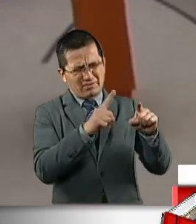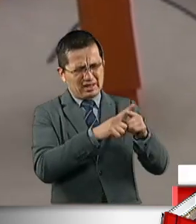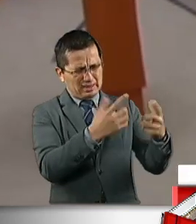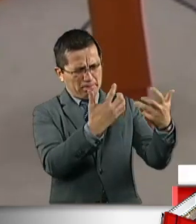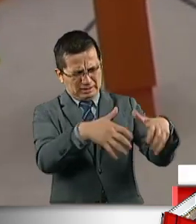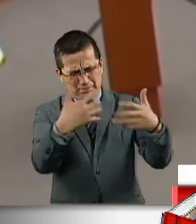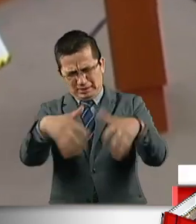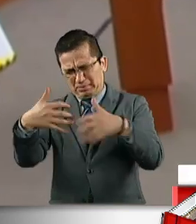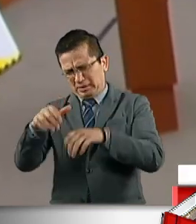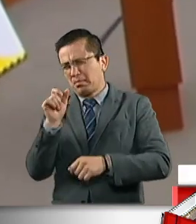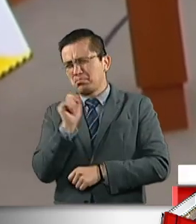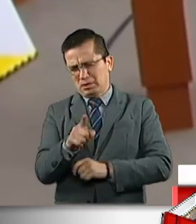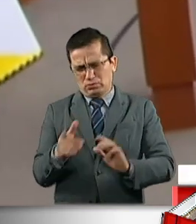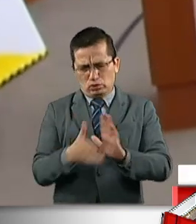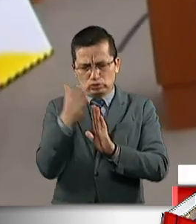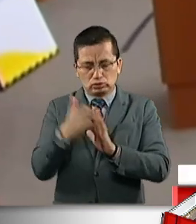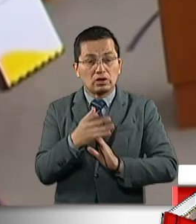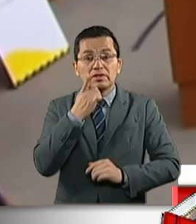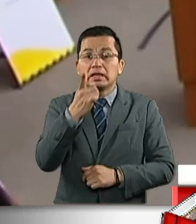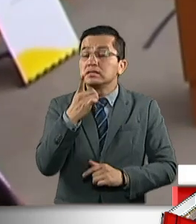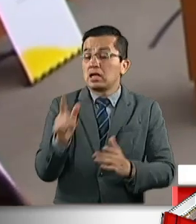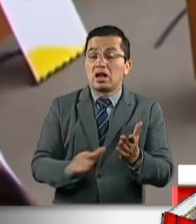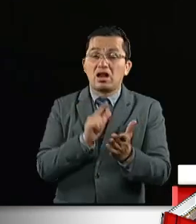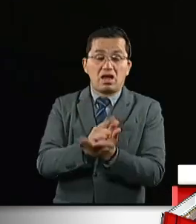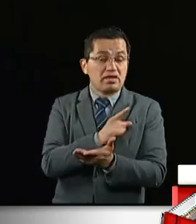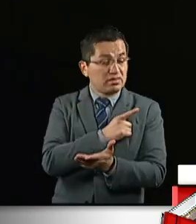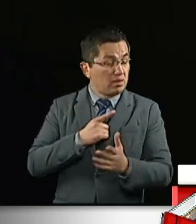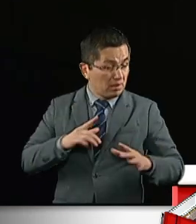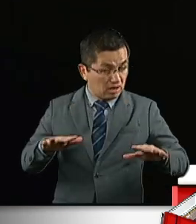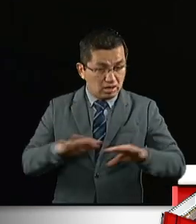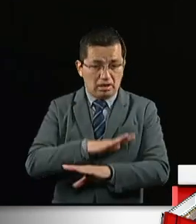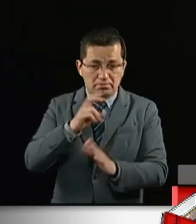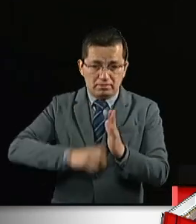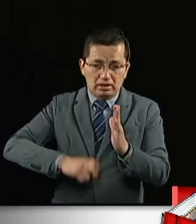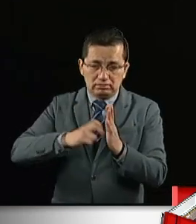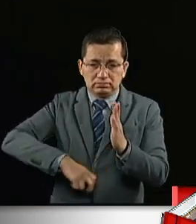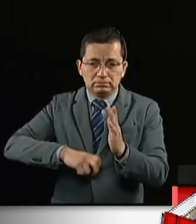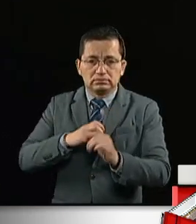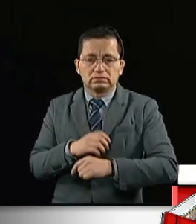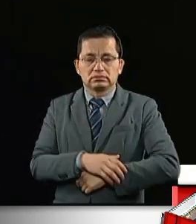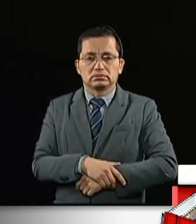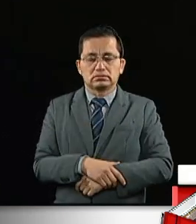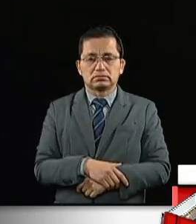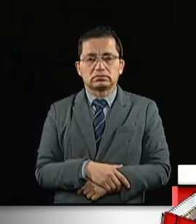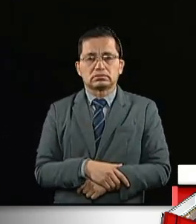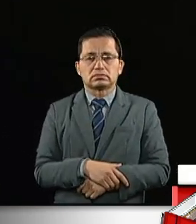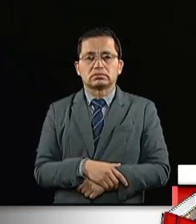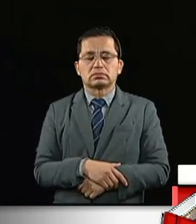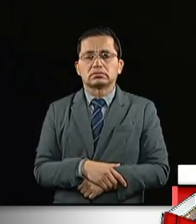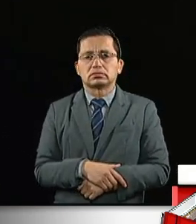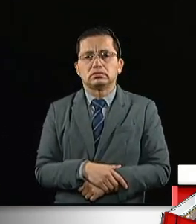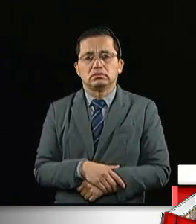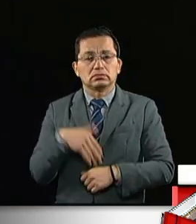importancia de que se impulsen cambios al marco jurídico. Debemos en el próximo periodo de sesiones